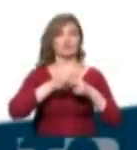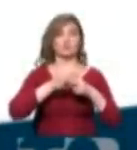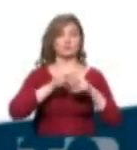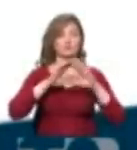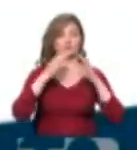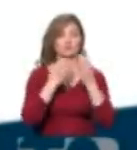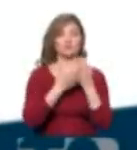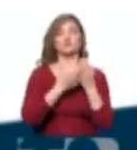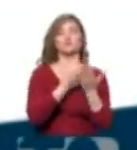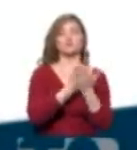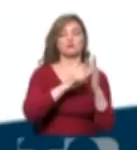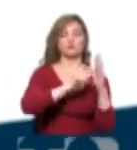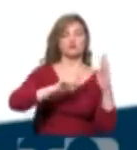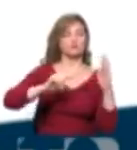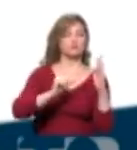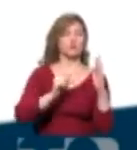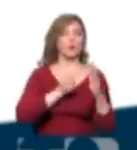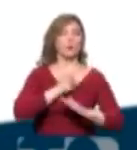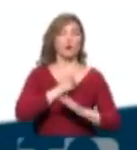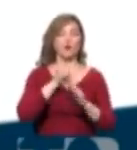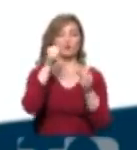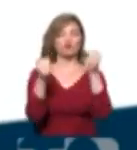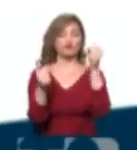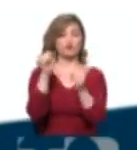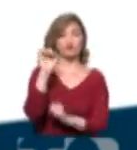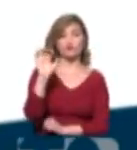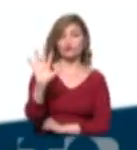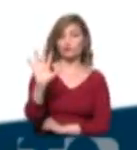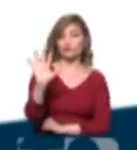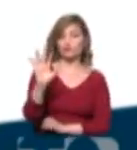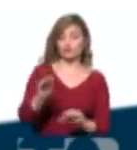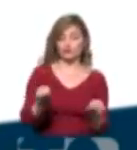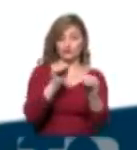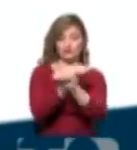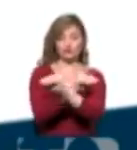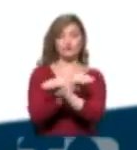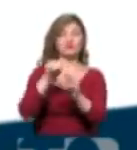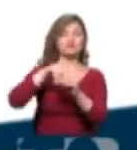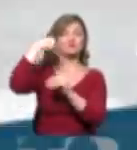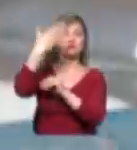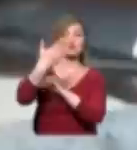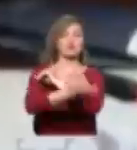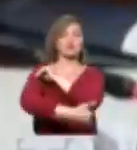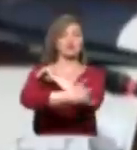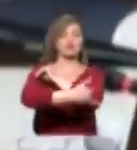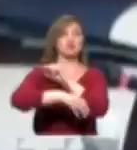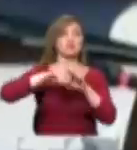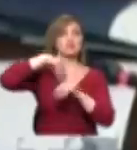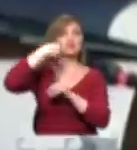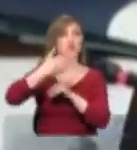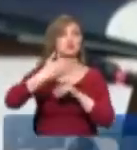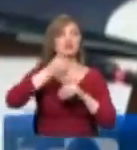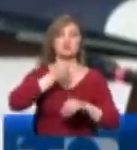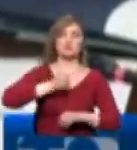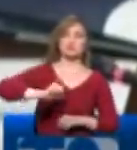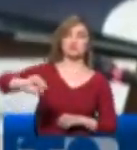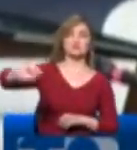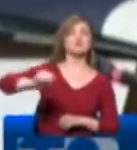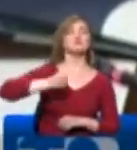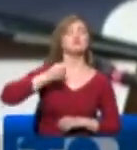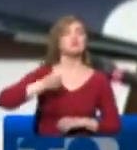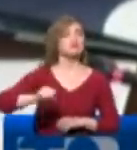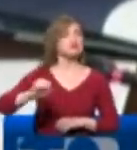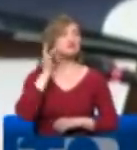UAFE también le adjudica la propiedad de 5 vehículos, además de transferencias en paraísos fiscales. El movimiento migratorio de Pamela